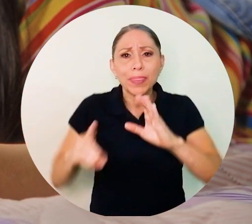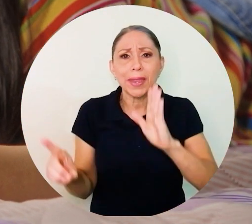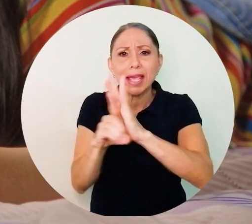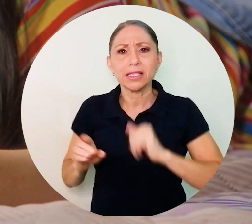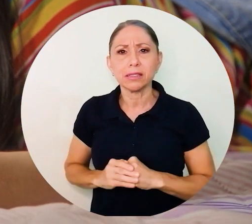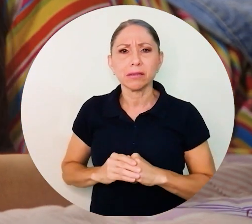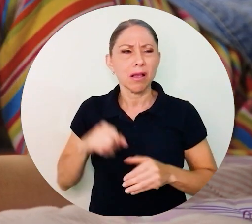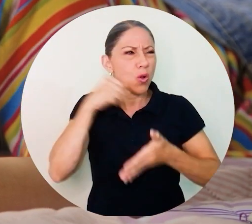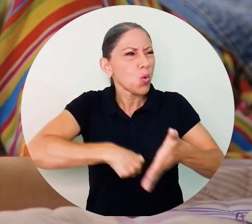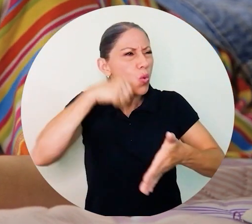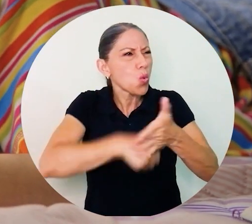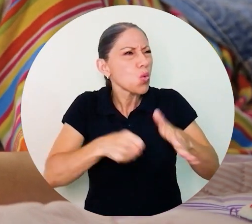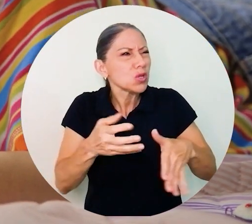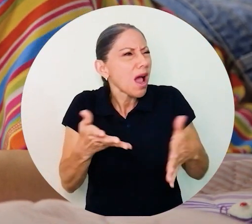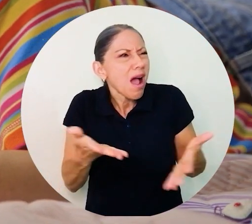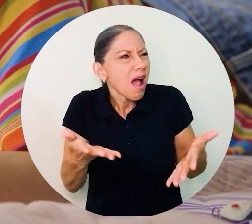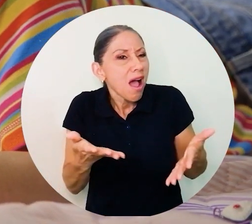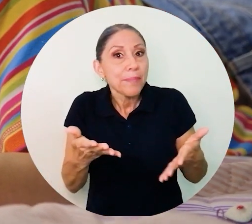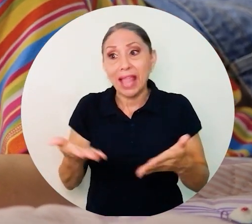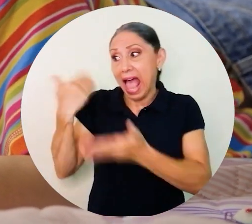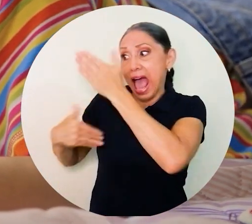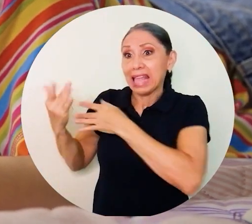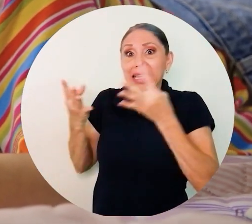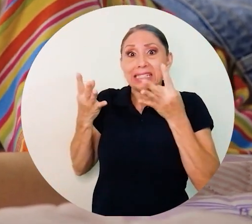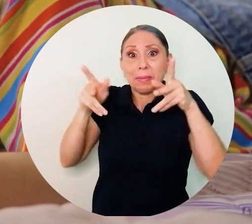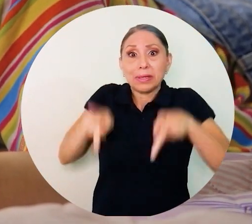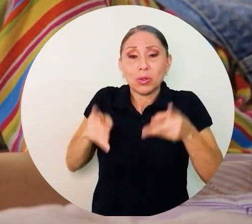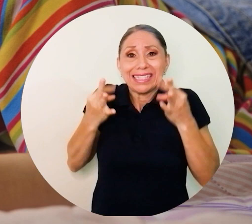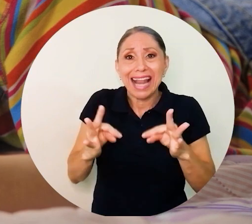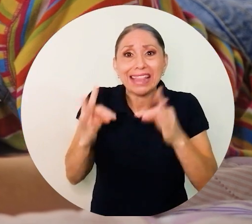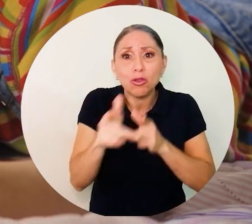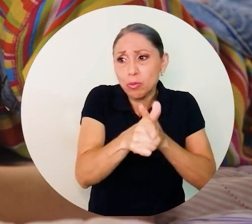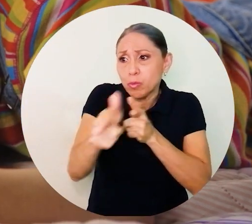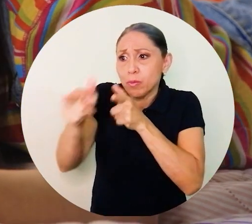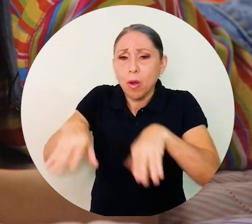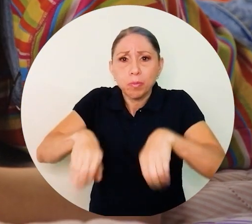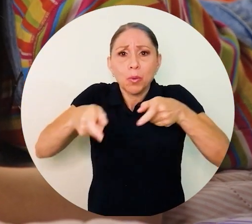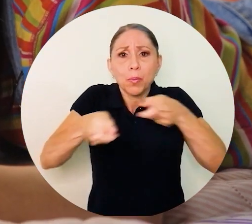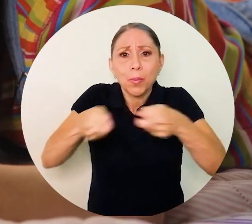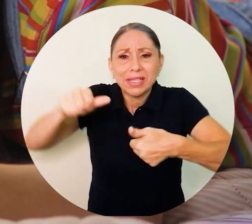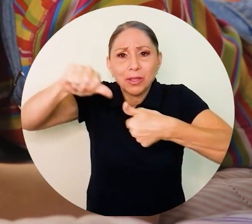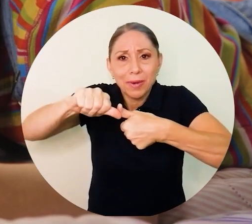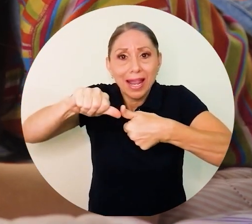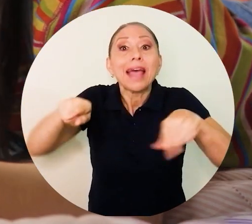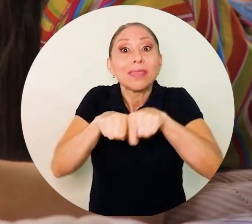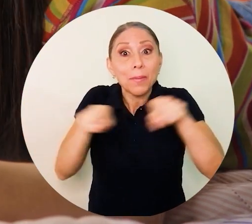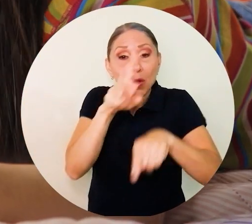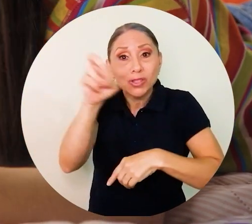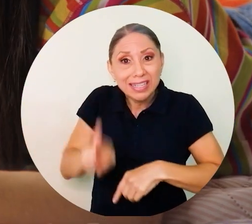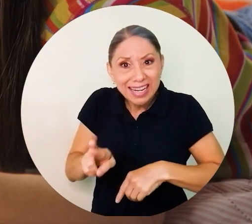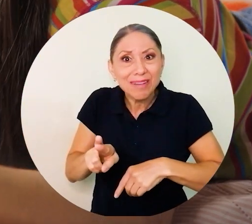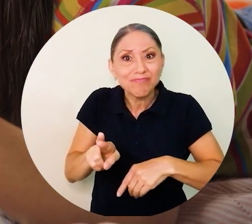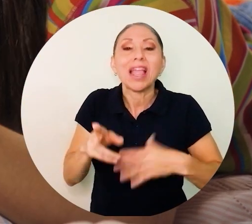de luchas? Intentaron invadir Centroamérica. También en nuestro país hubo combates en